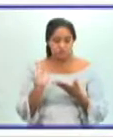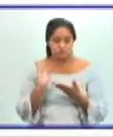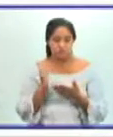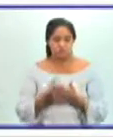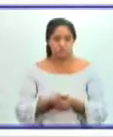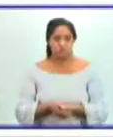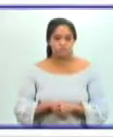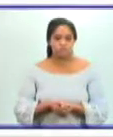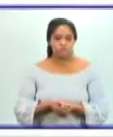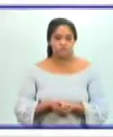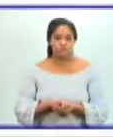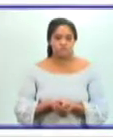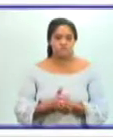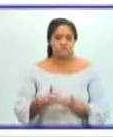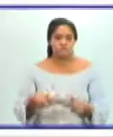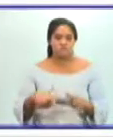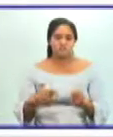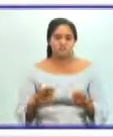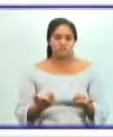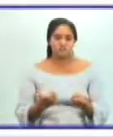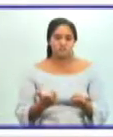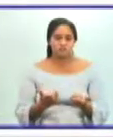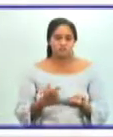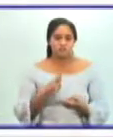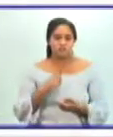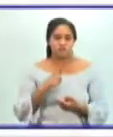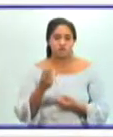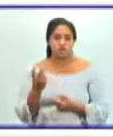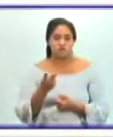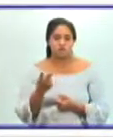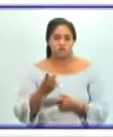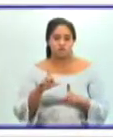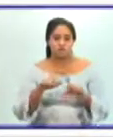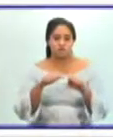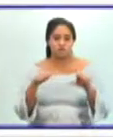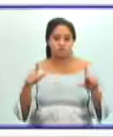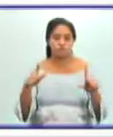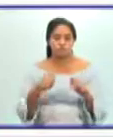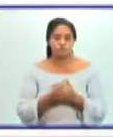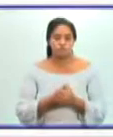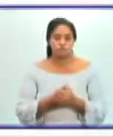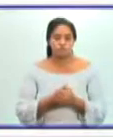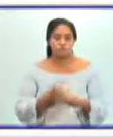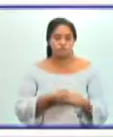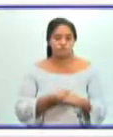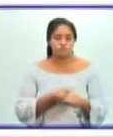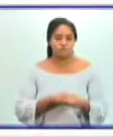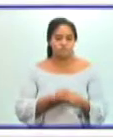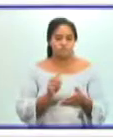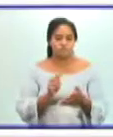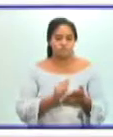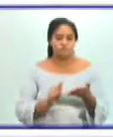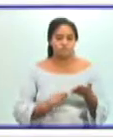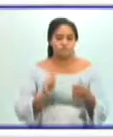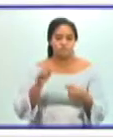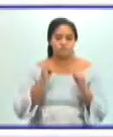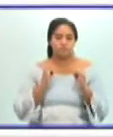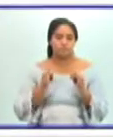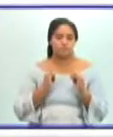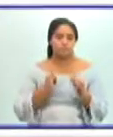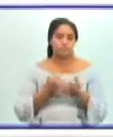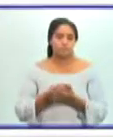se cumple una razón entre 2 de sus segmentos. Te daré un tiempo para que copies esta